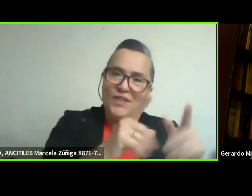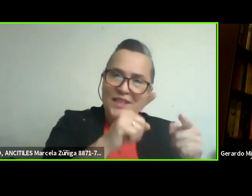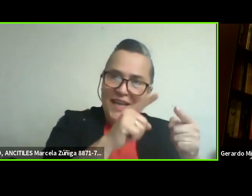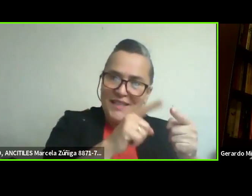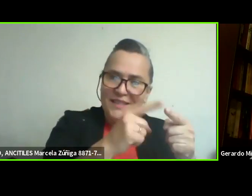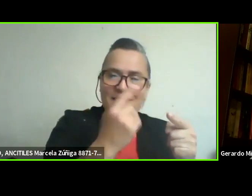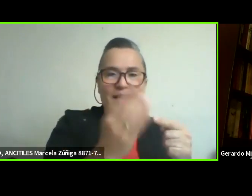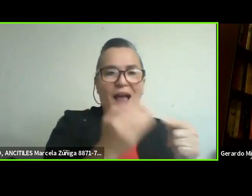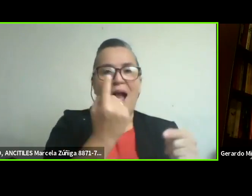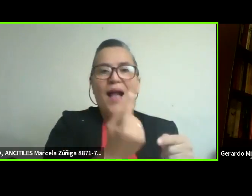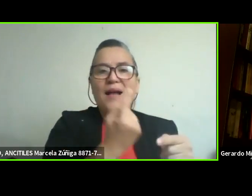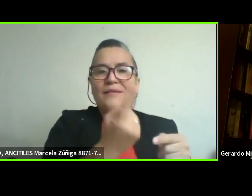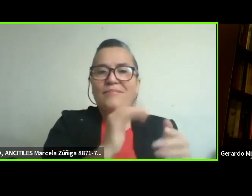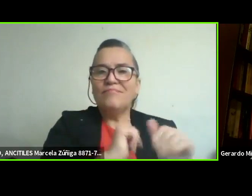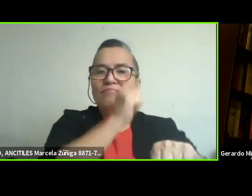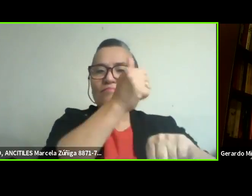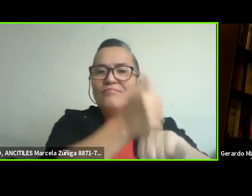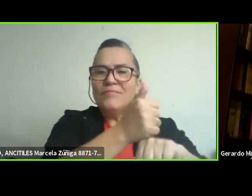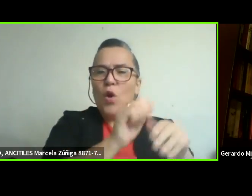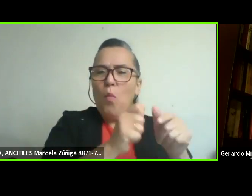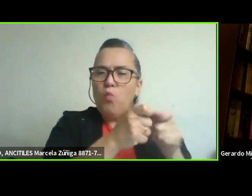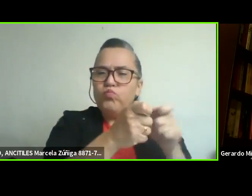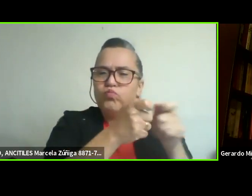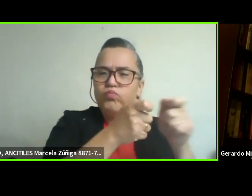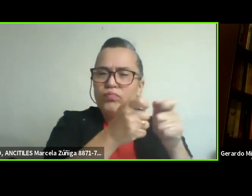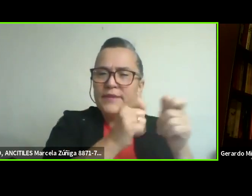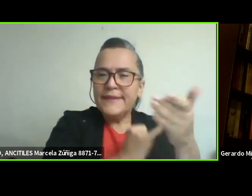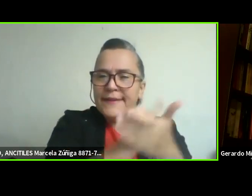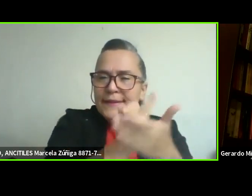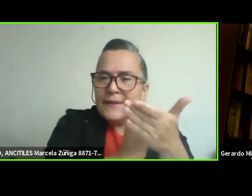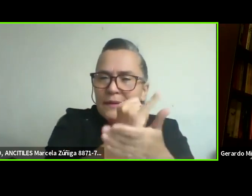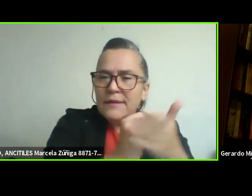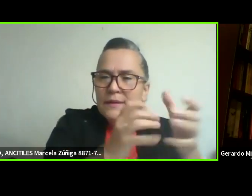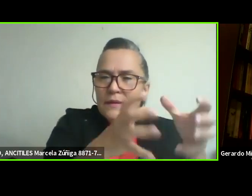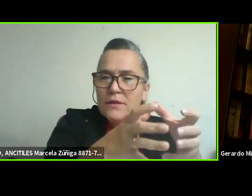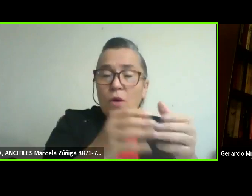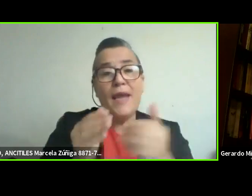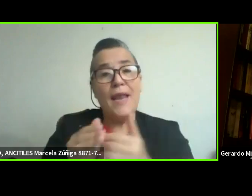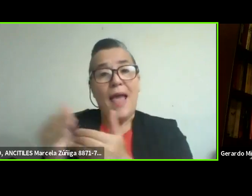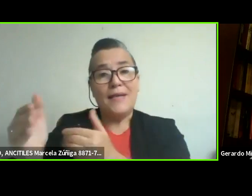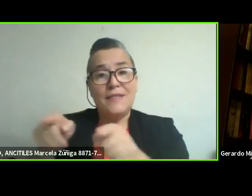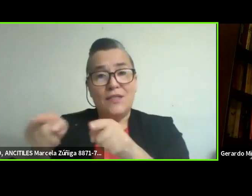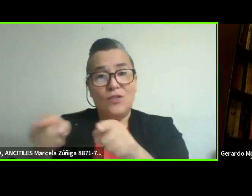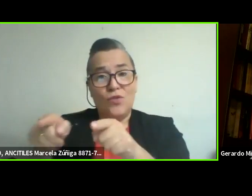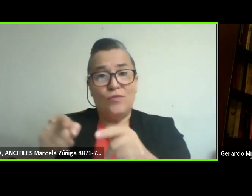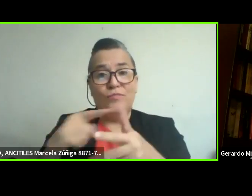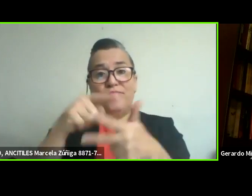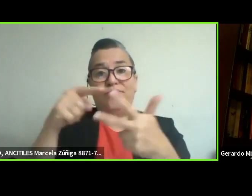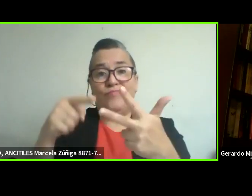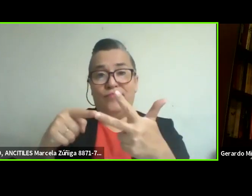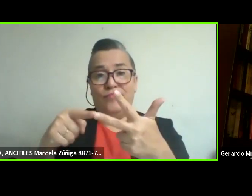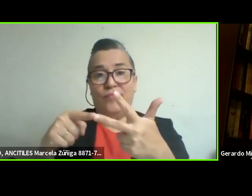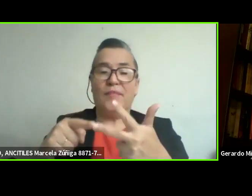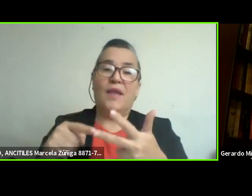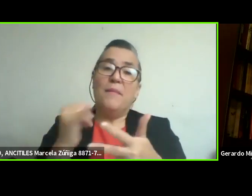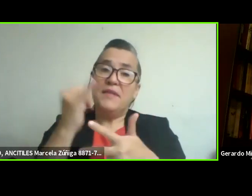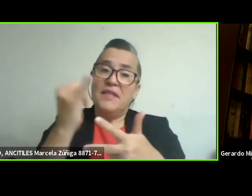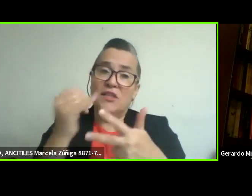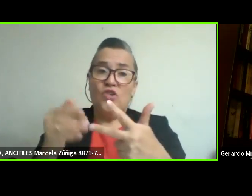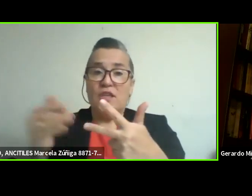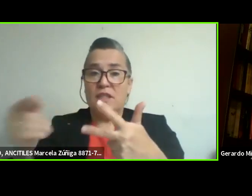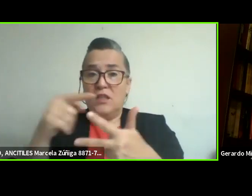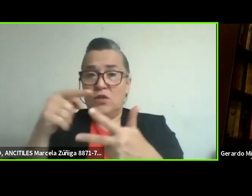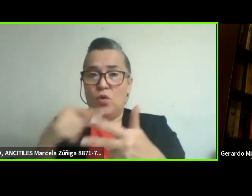siempre la que establece un predominio sobre la investigación y la excepción la situación actual requiere la integración